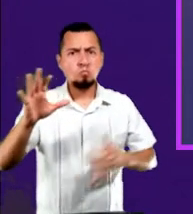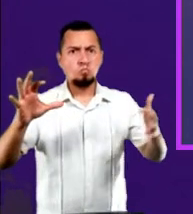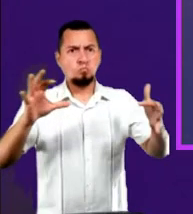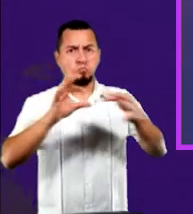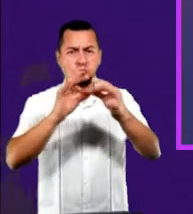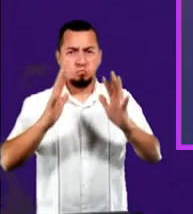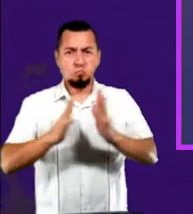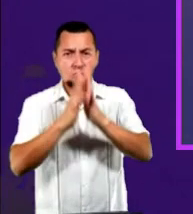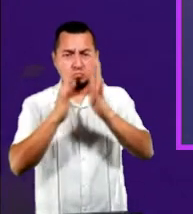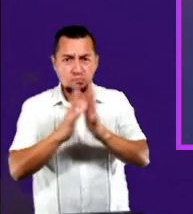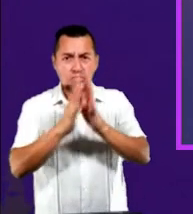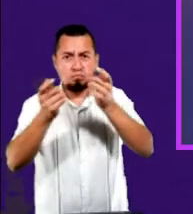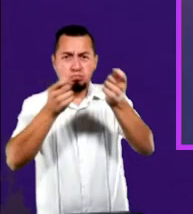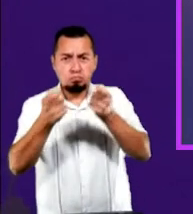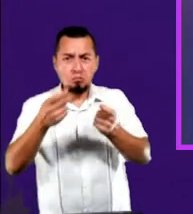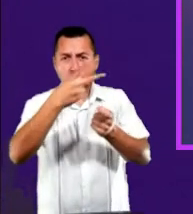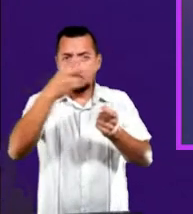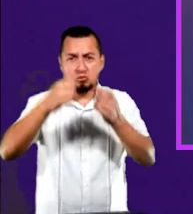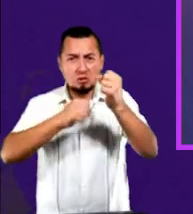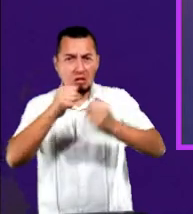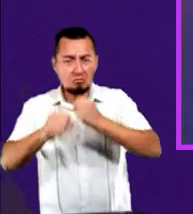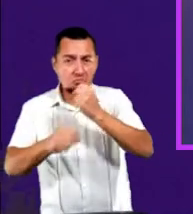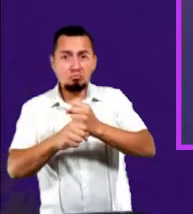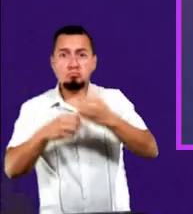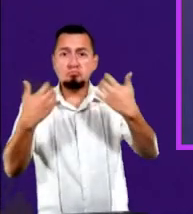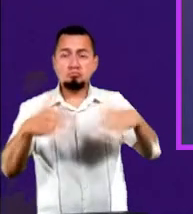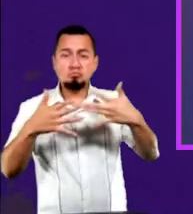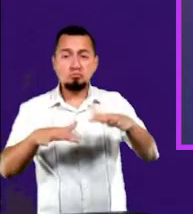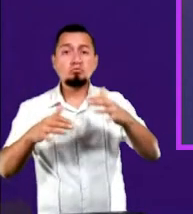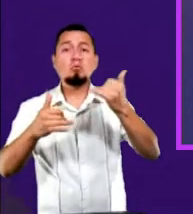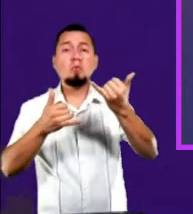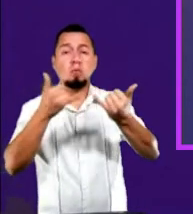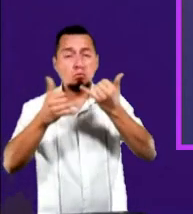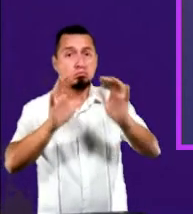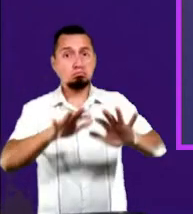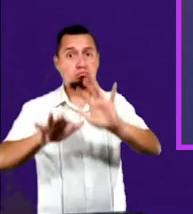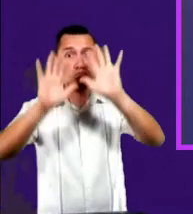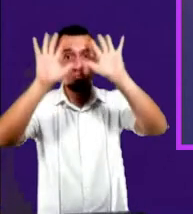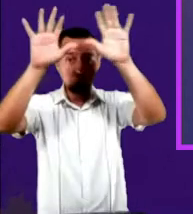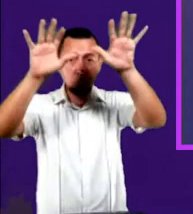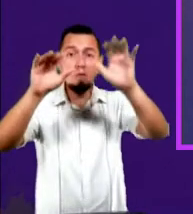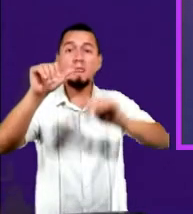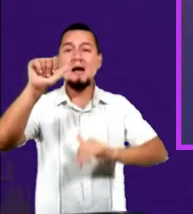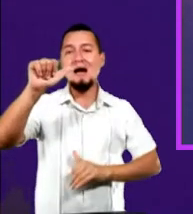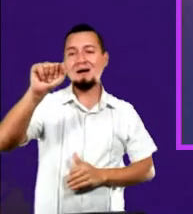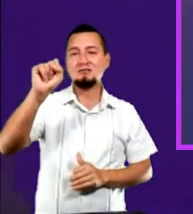años. El básquetbol profesional con los Astros